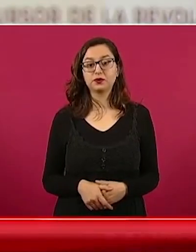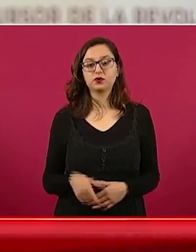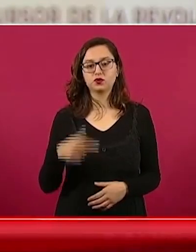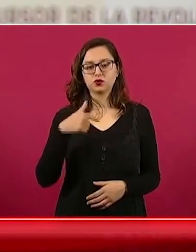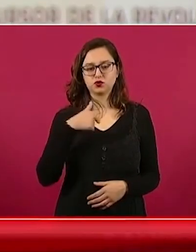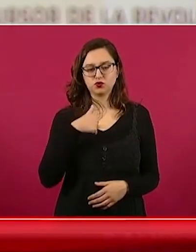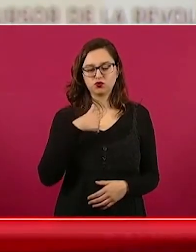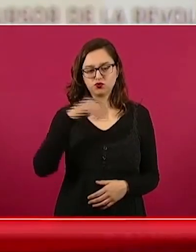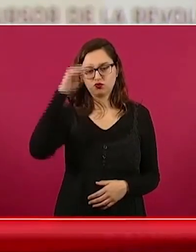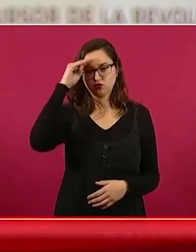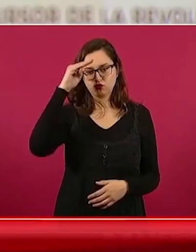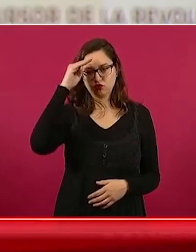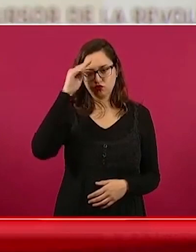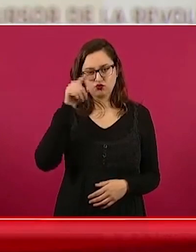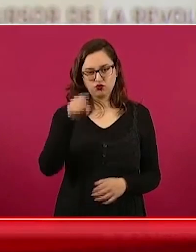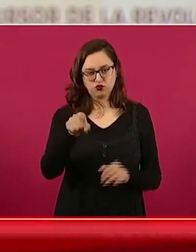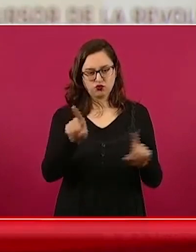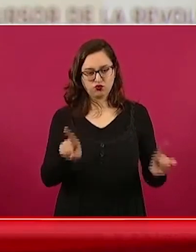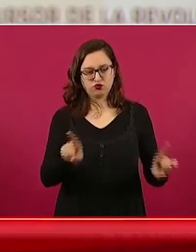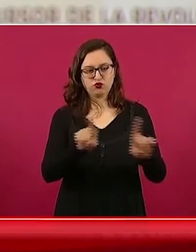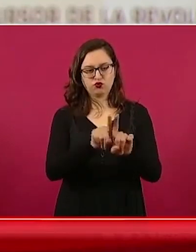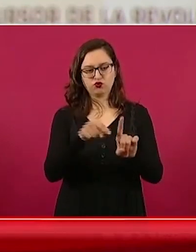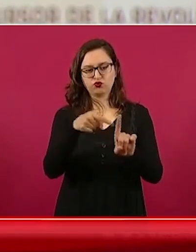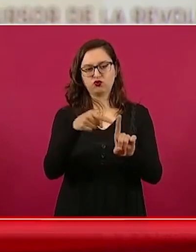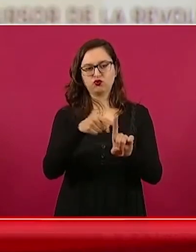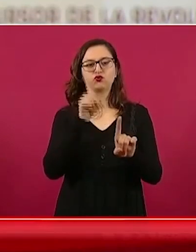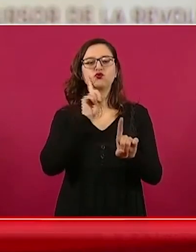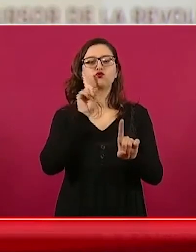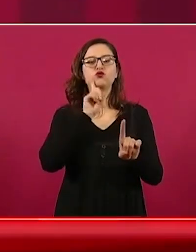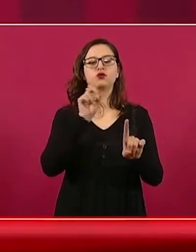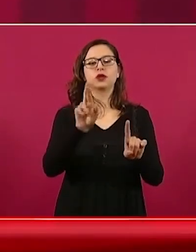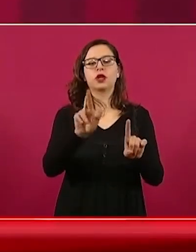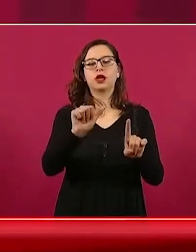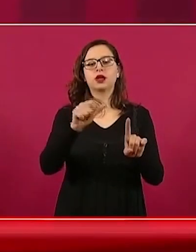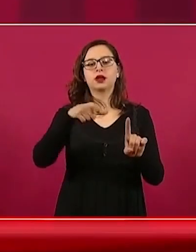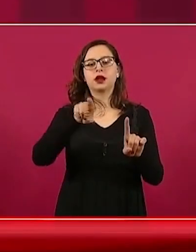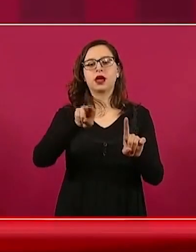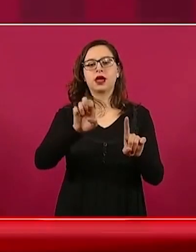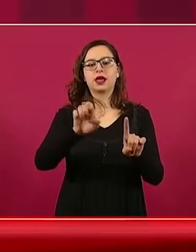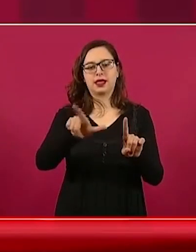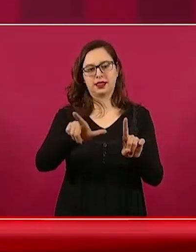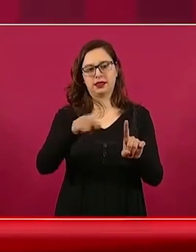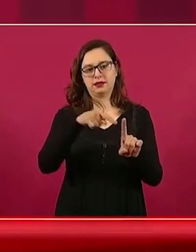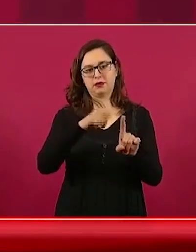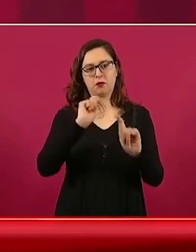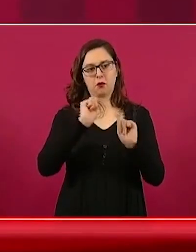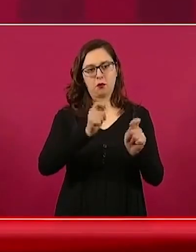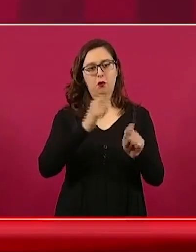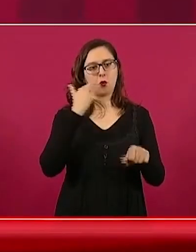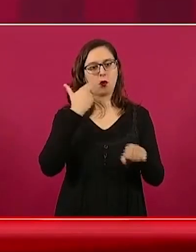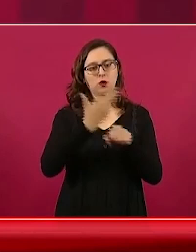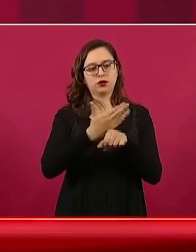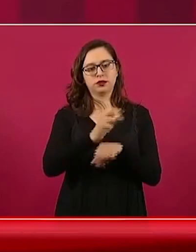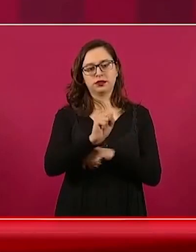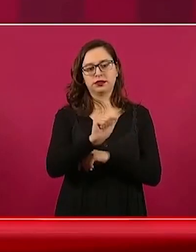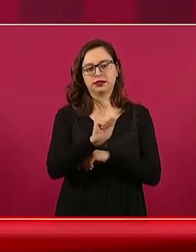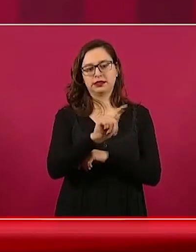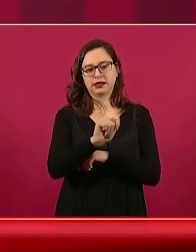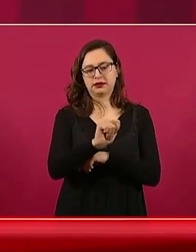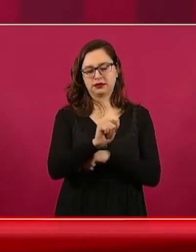Raquel Buenrostro del SAT. Ya seguramente esté escuchando,